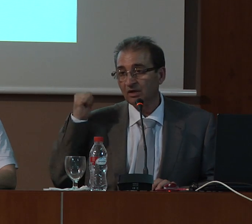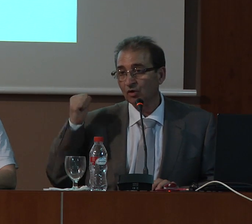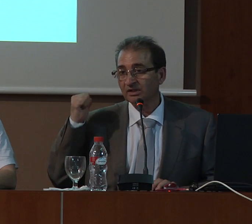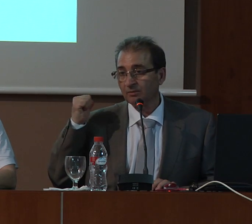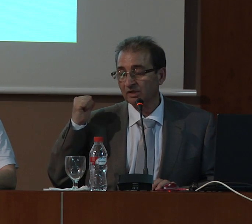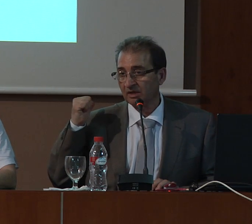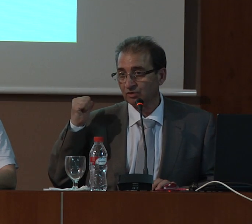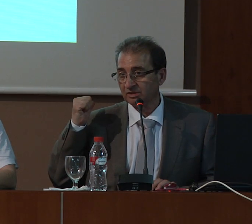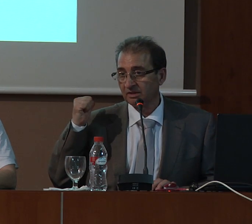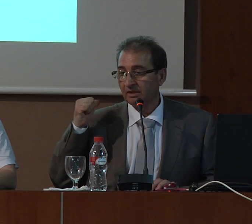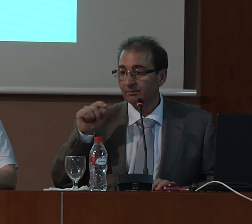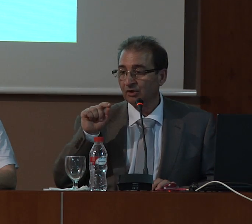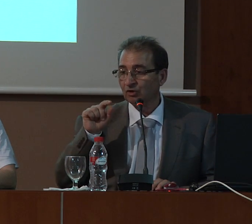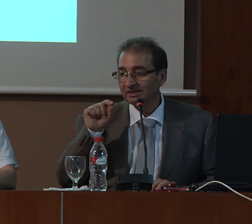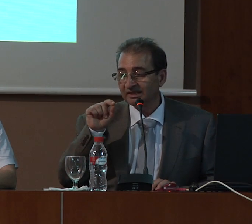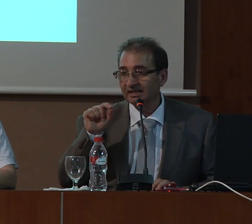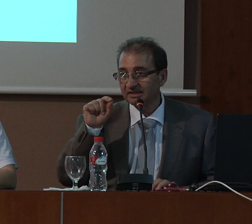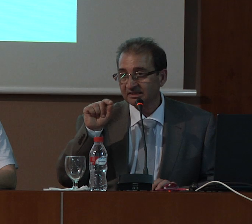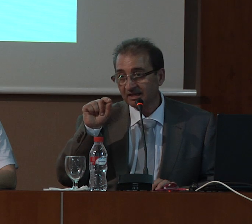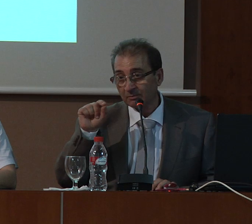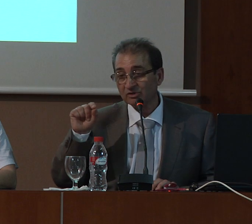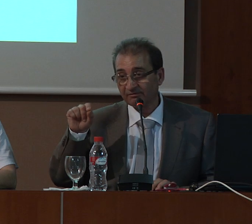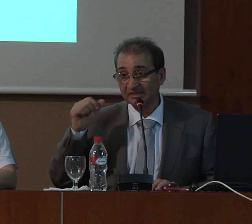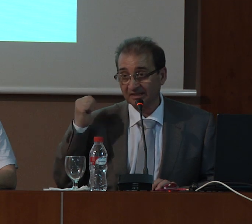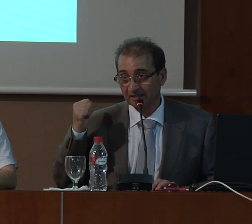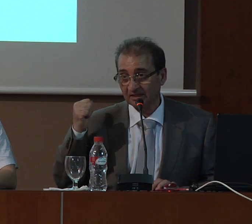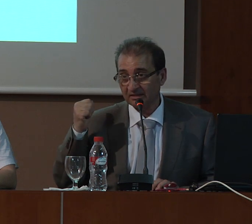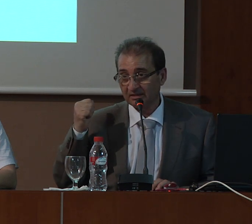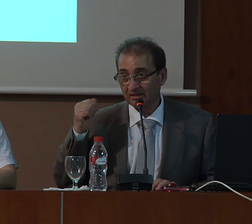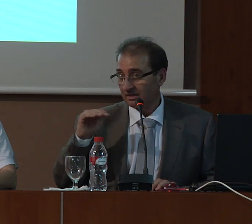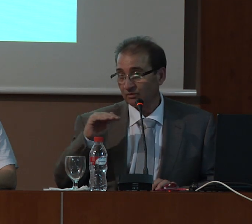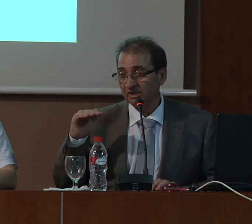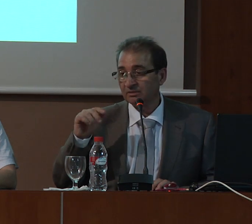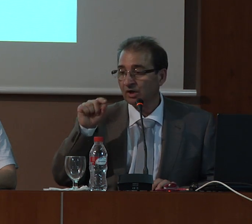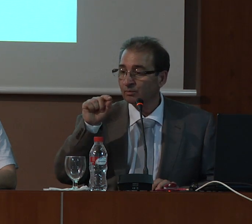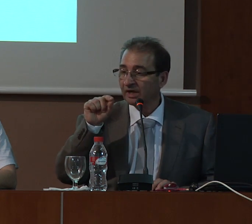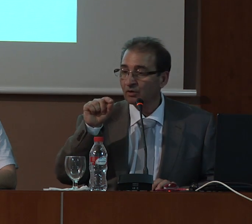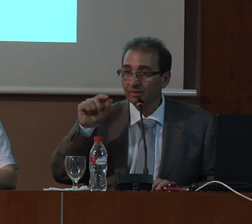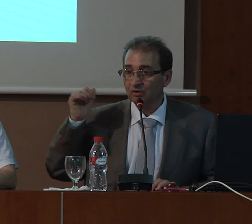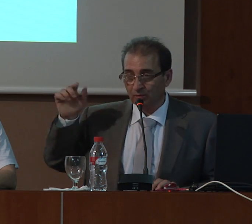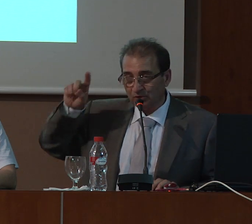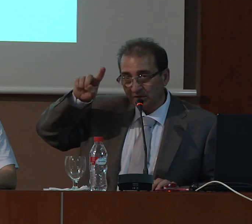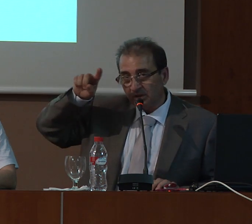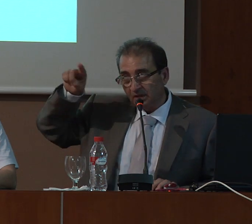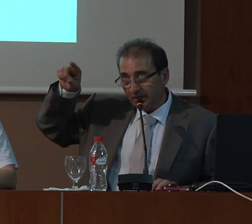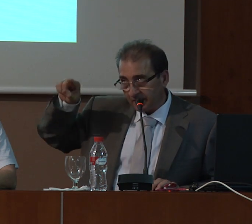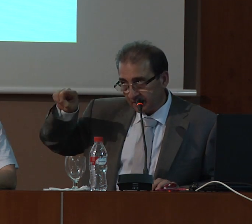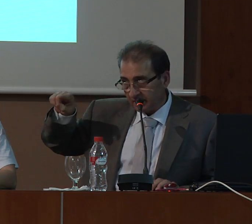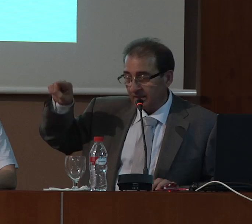REM, lo quitamos de la noche. Pero si la siesta llegamos a fase delta, Es buenísimo. Hay un pequeño pico. Yo he puesto